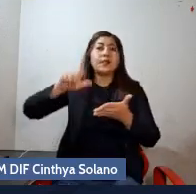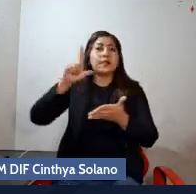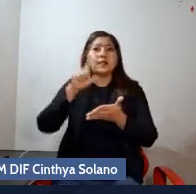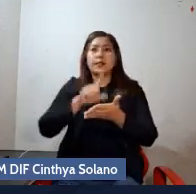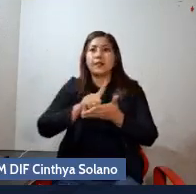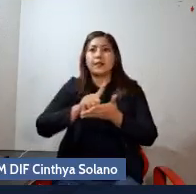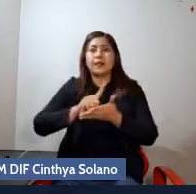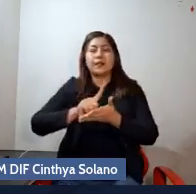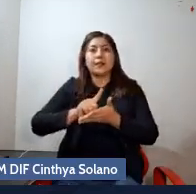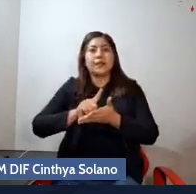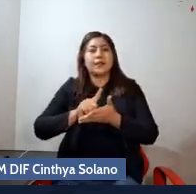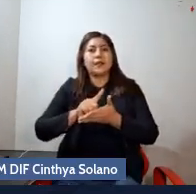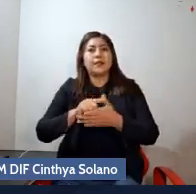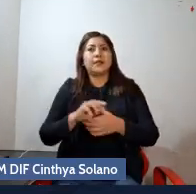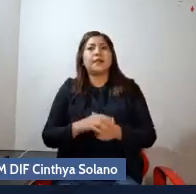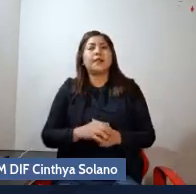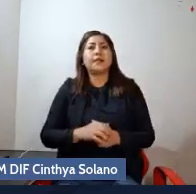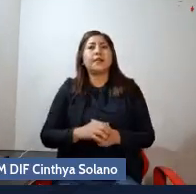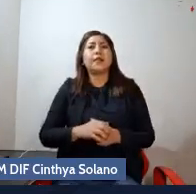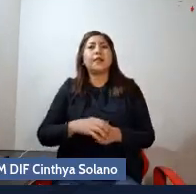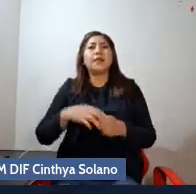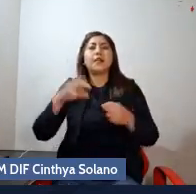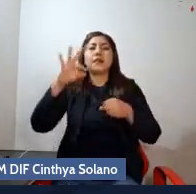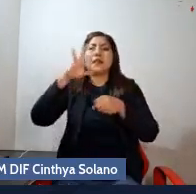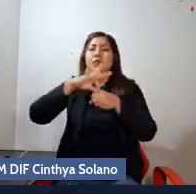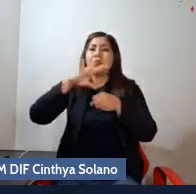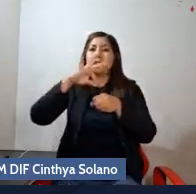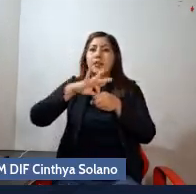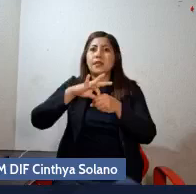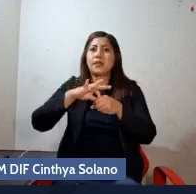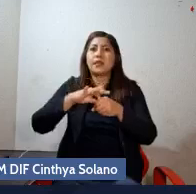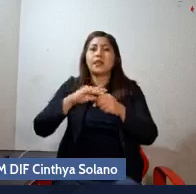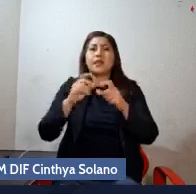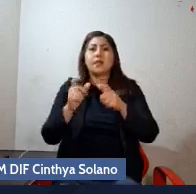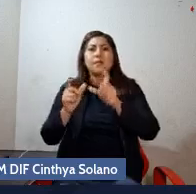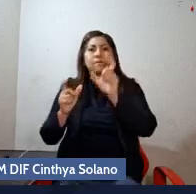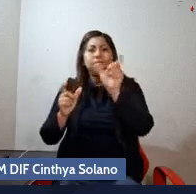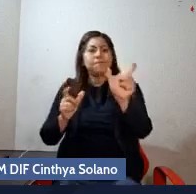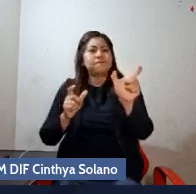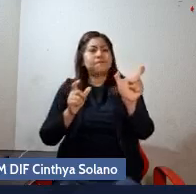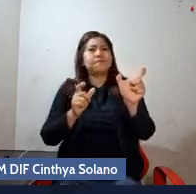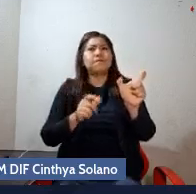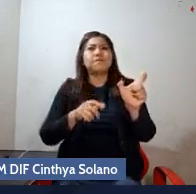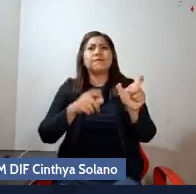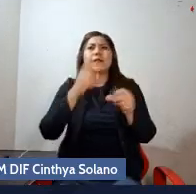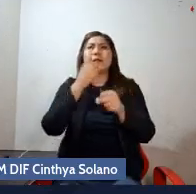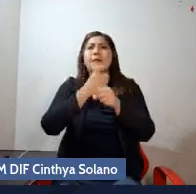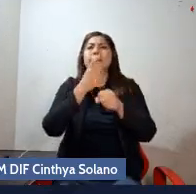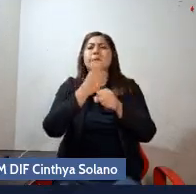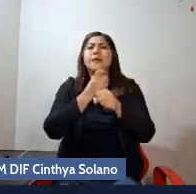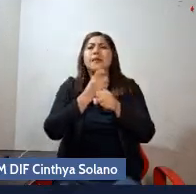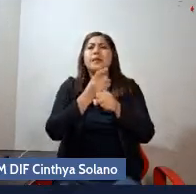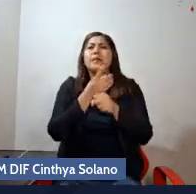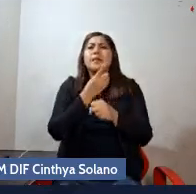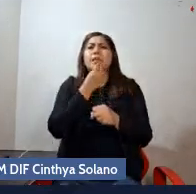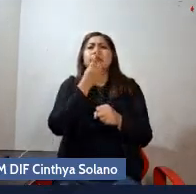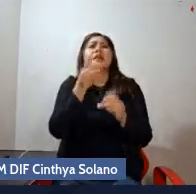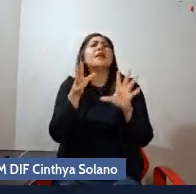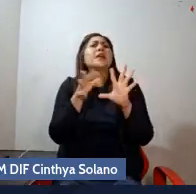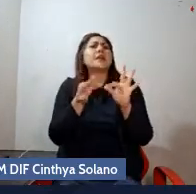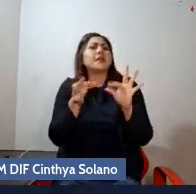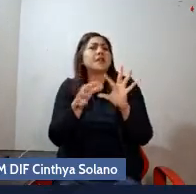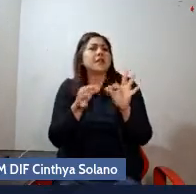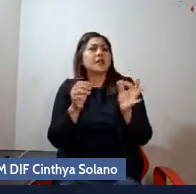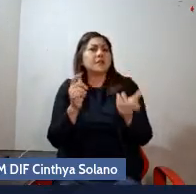y vamos a ver su fracción primera. ¿Qué nos dice? El sujeto activo es cualquier